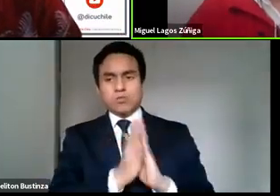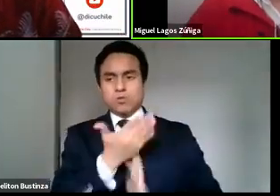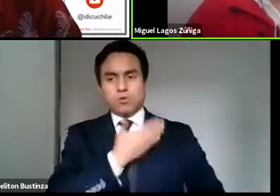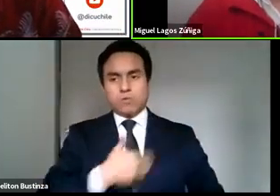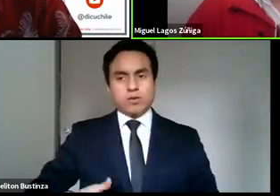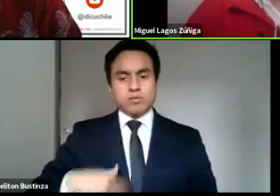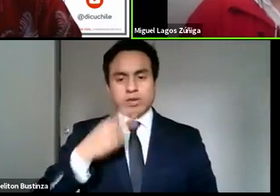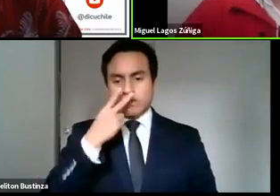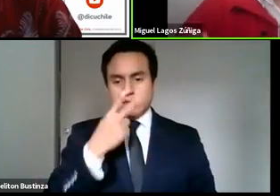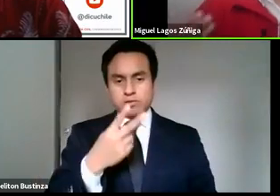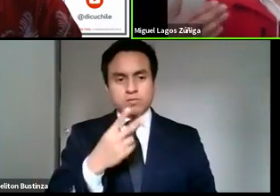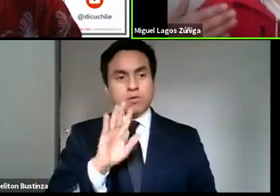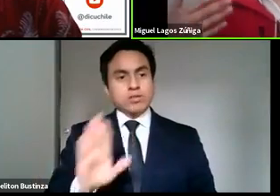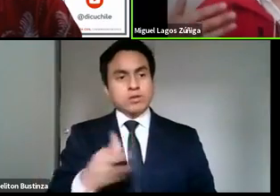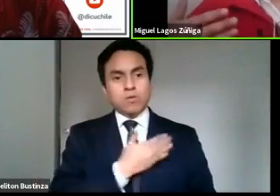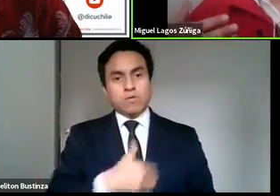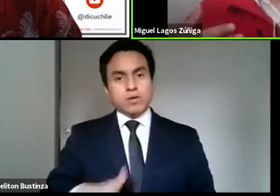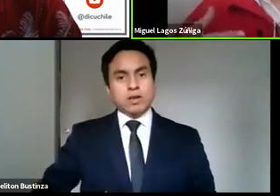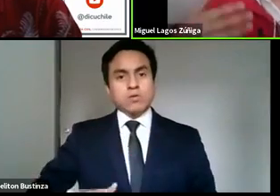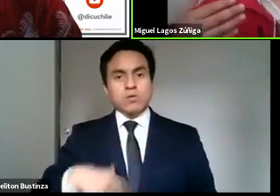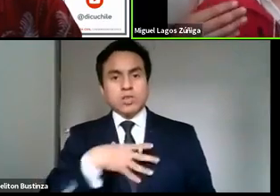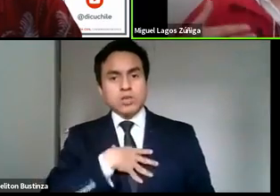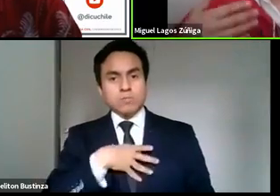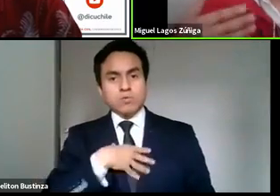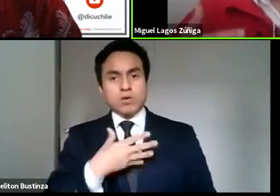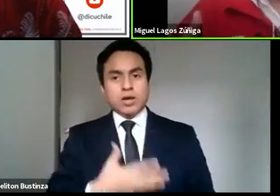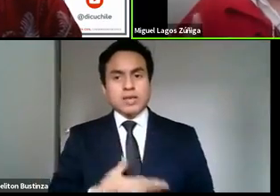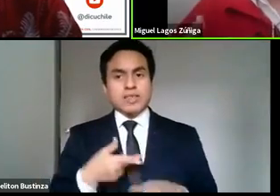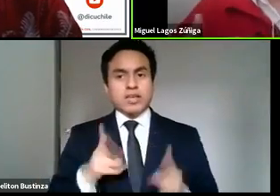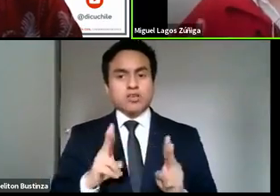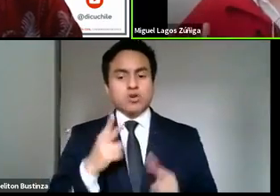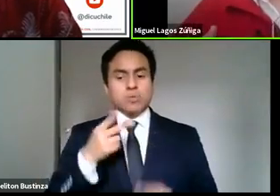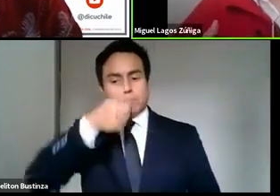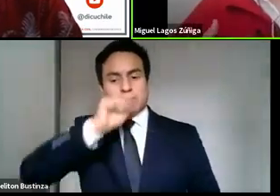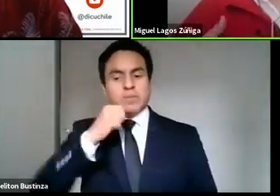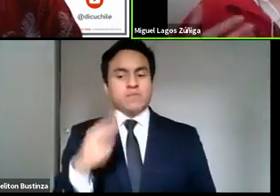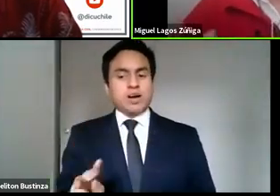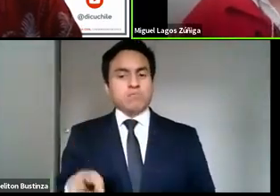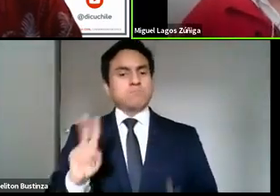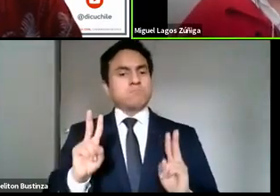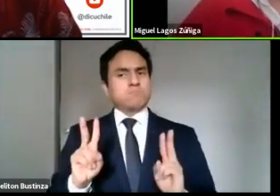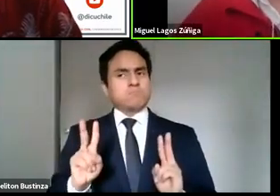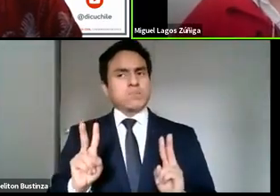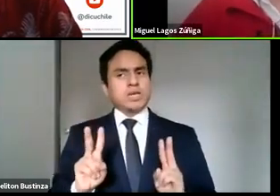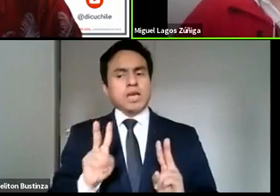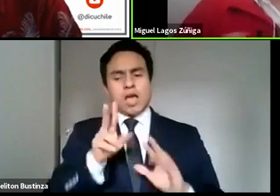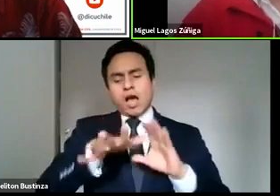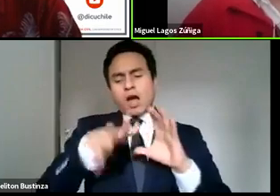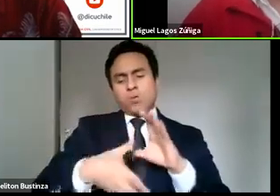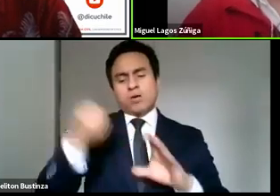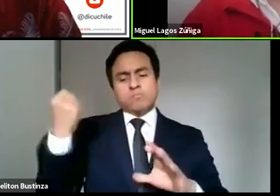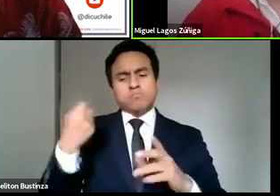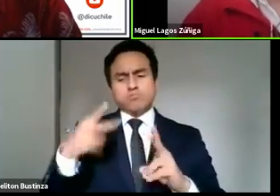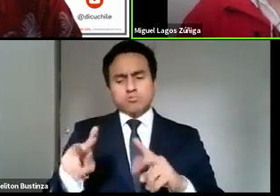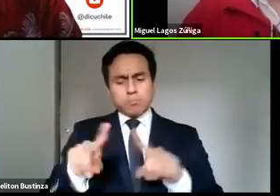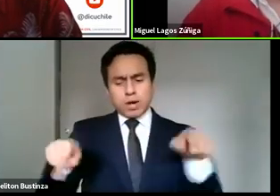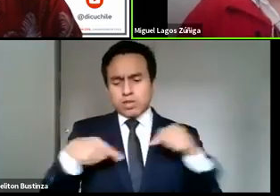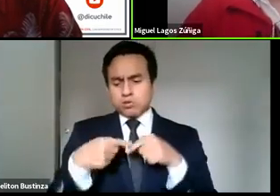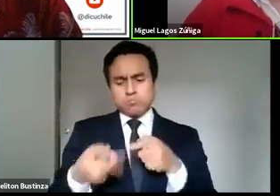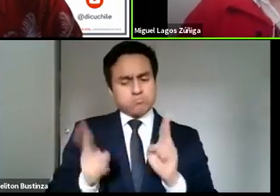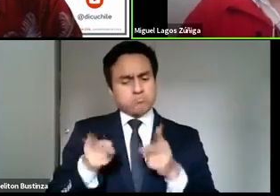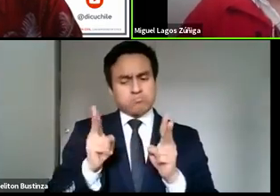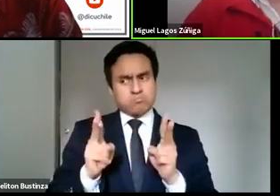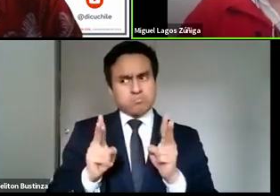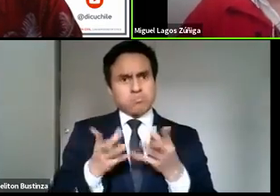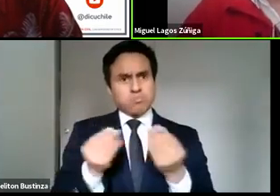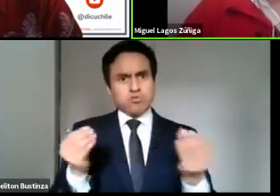visto que existe este temor, ¿no es cierto? Que el derecho, como ya es propiedad privada y la extracción puede estar dentro de tu propio patio, hay